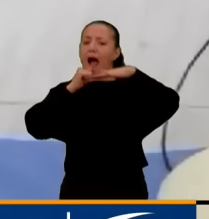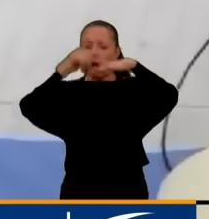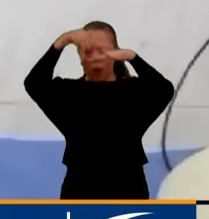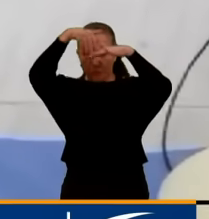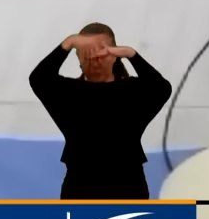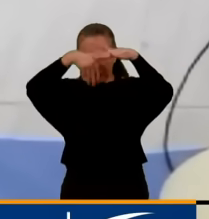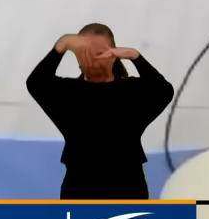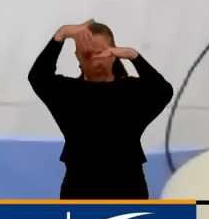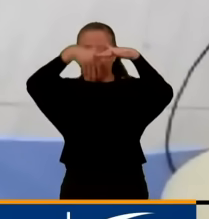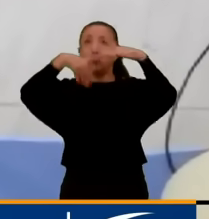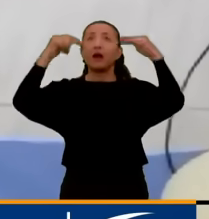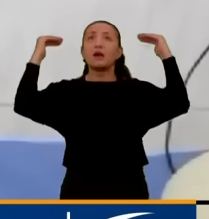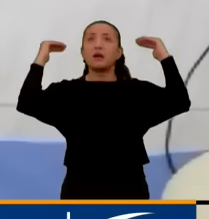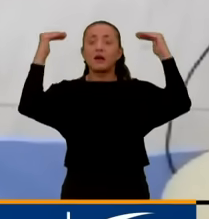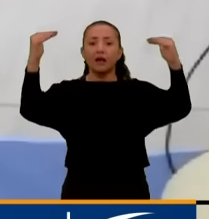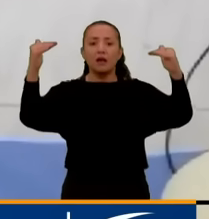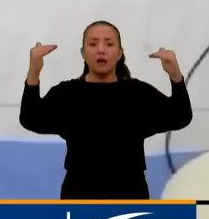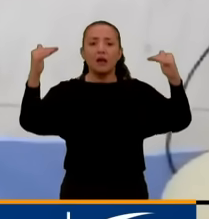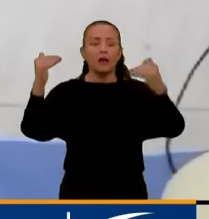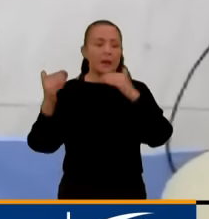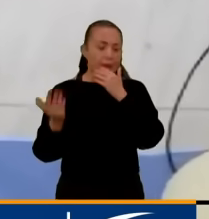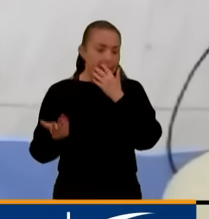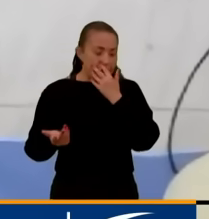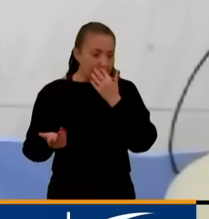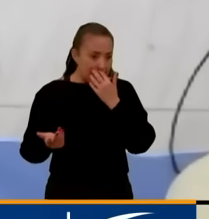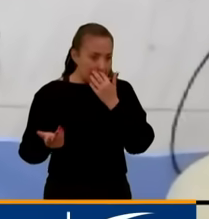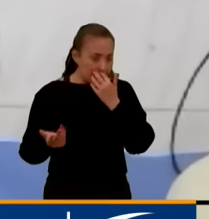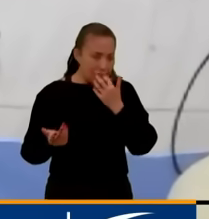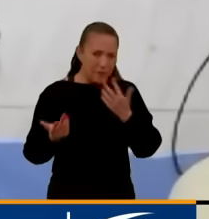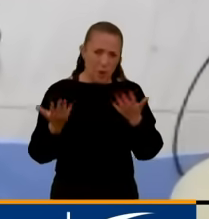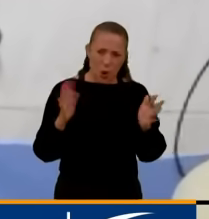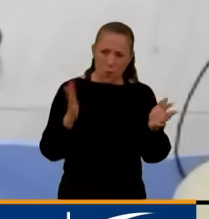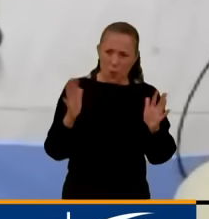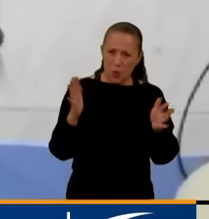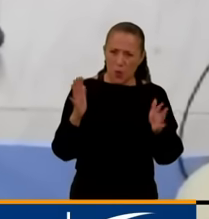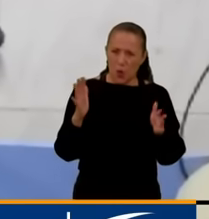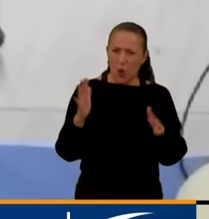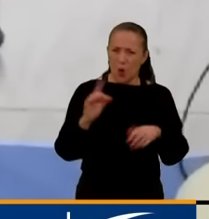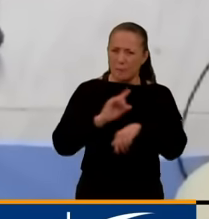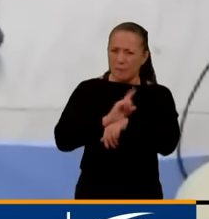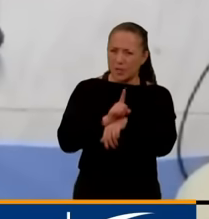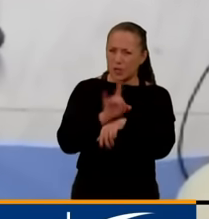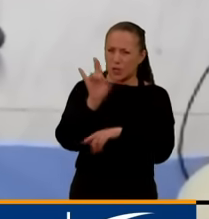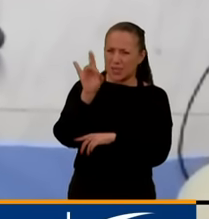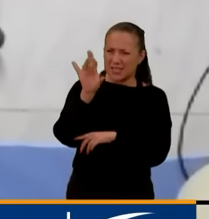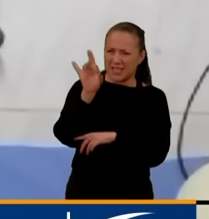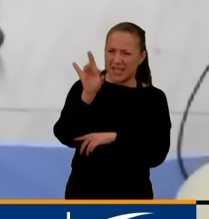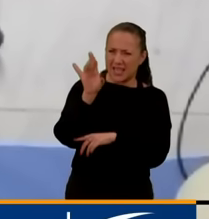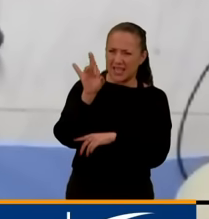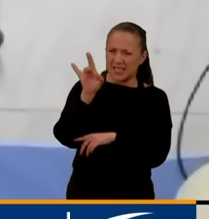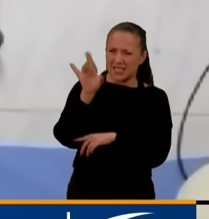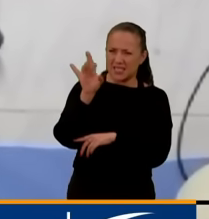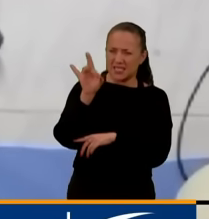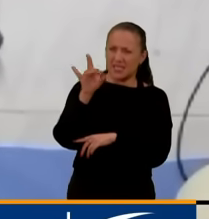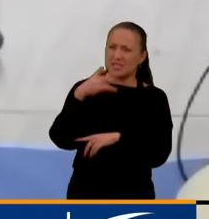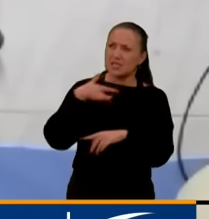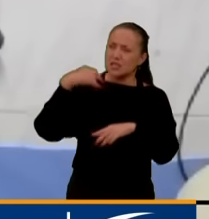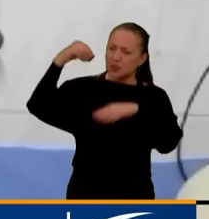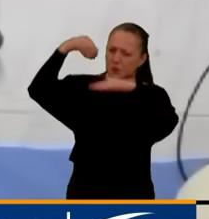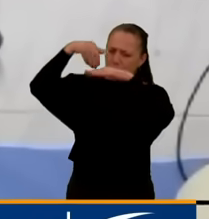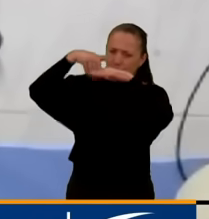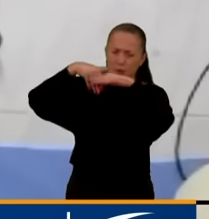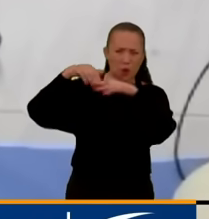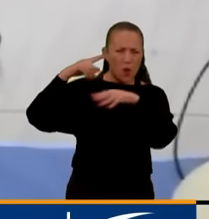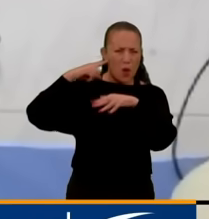techo. Y ya como 15 minutos después de filtrado las goteras, sentimos un estruendo